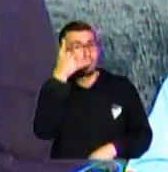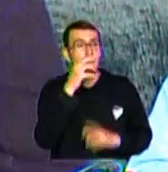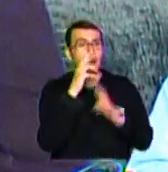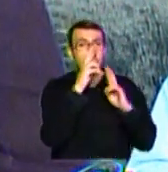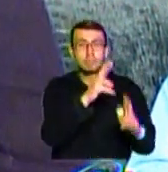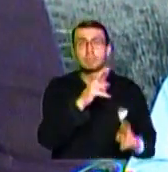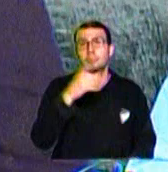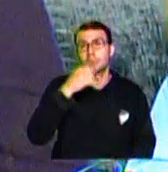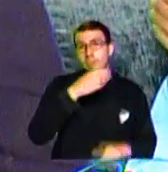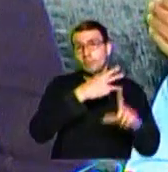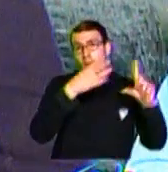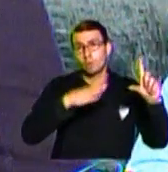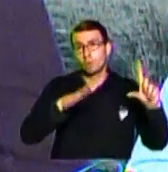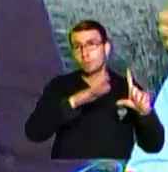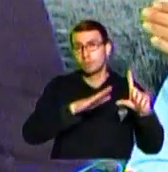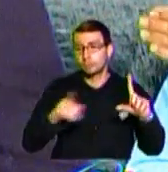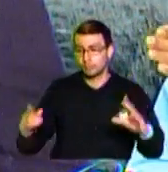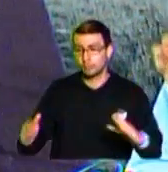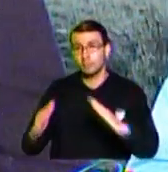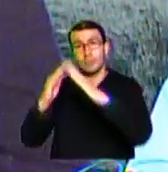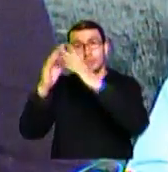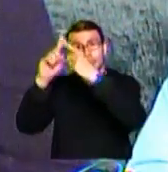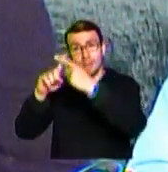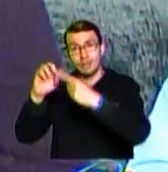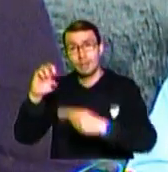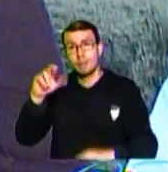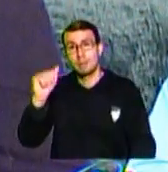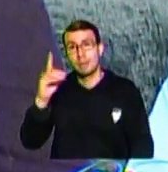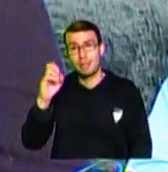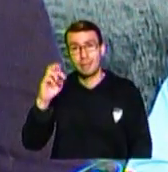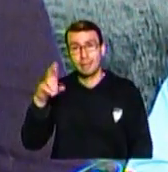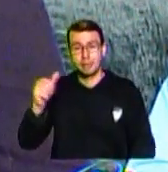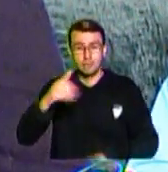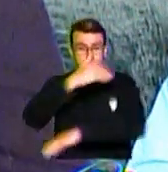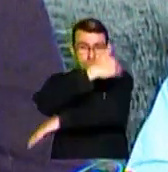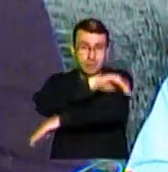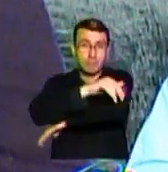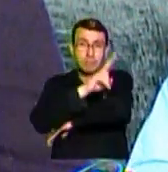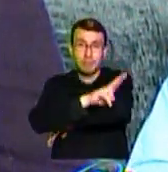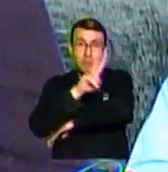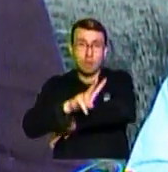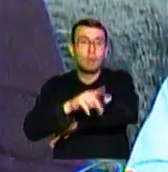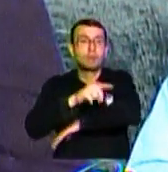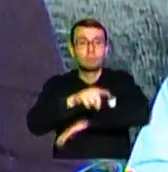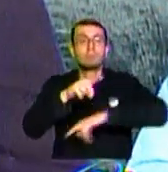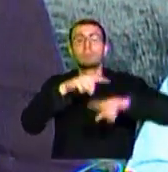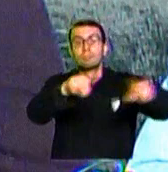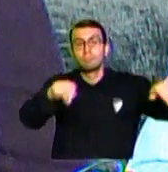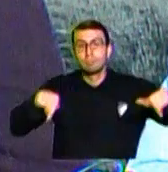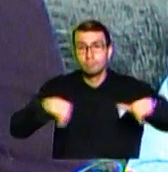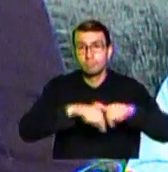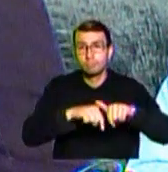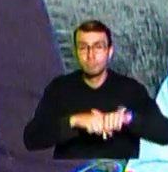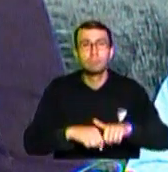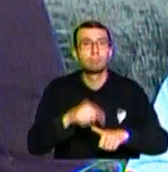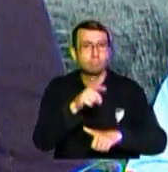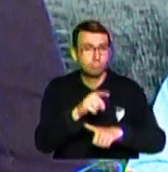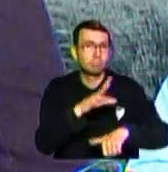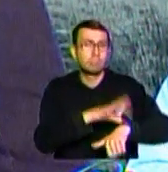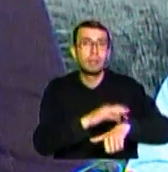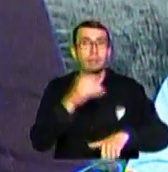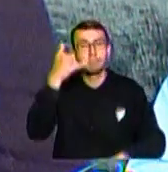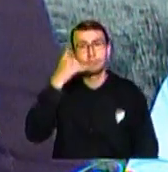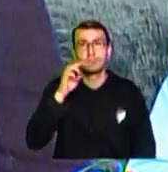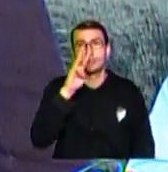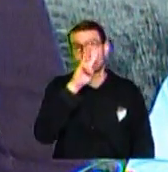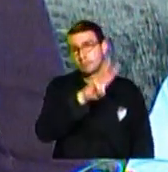Dos Quebradas, a media cuadra de la iglesia de La Pradera, en la calle 22. Ahí está el parque médico y ustedes pueden comunicarse en el teléfono